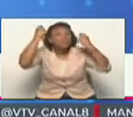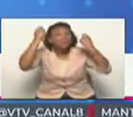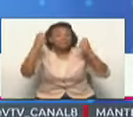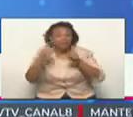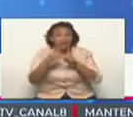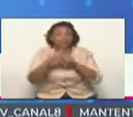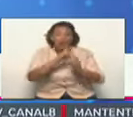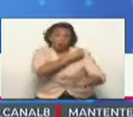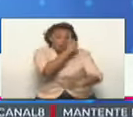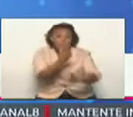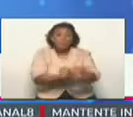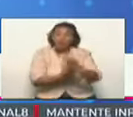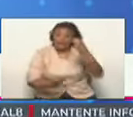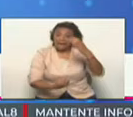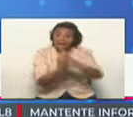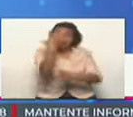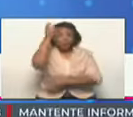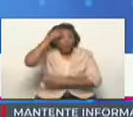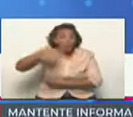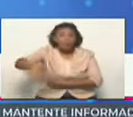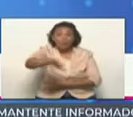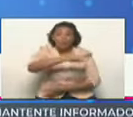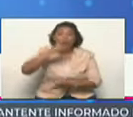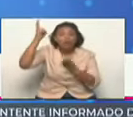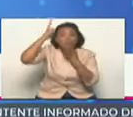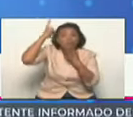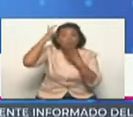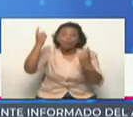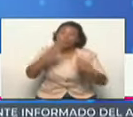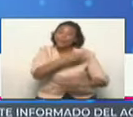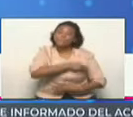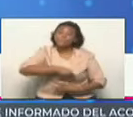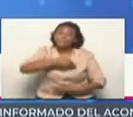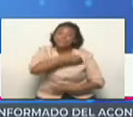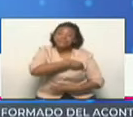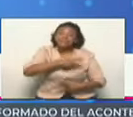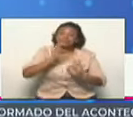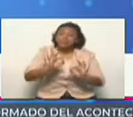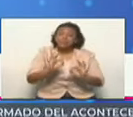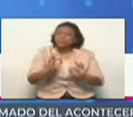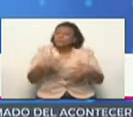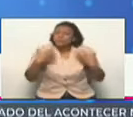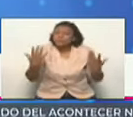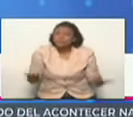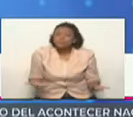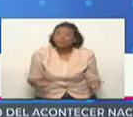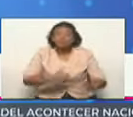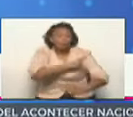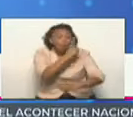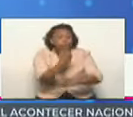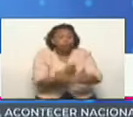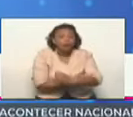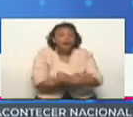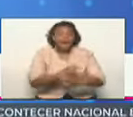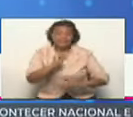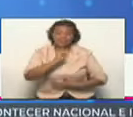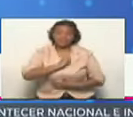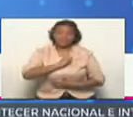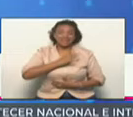los poderes creadores del pueblo, es una gran misión para potenciar la